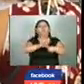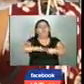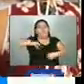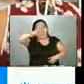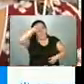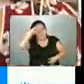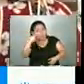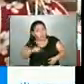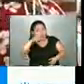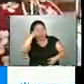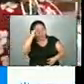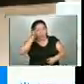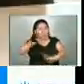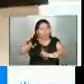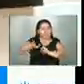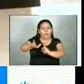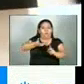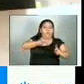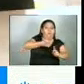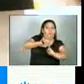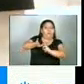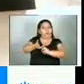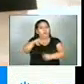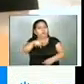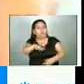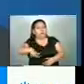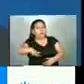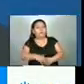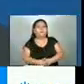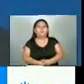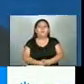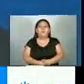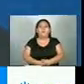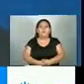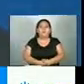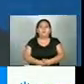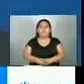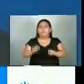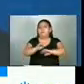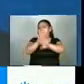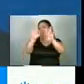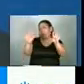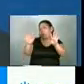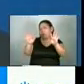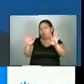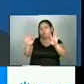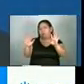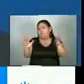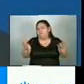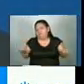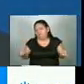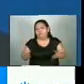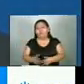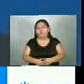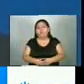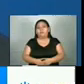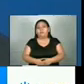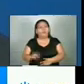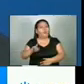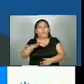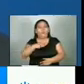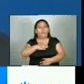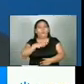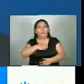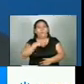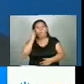en el trabajo que realizan sus militantes y en los territorios. Está clarísimo que con eso no hay ningún